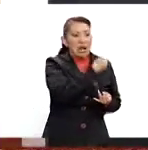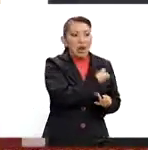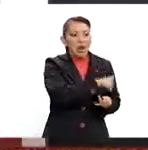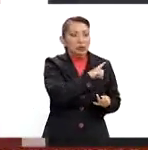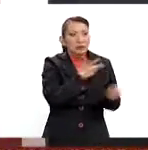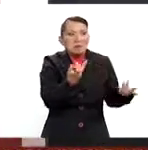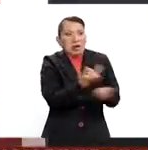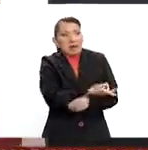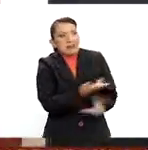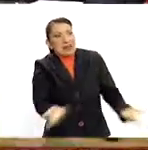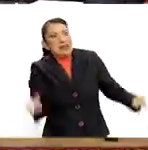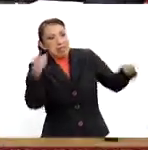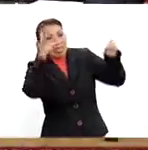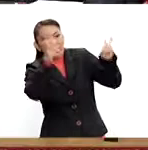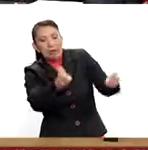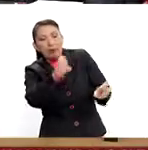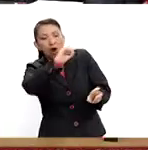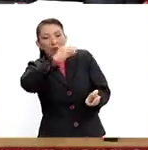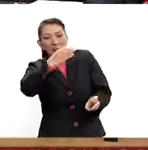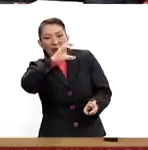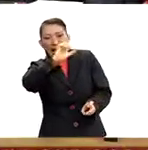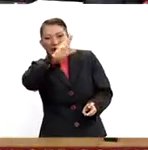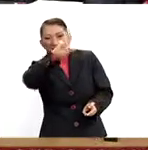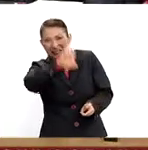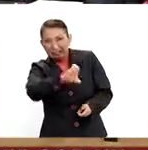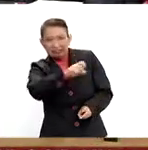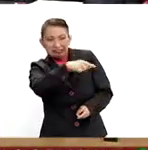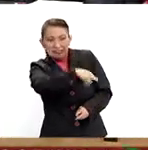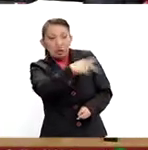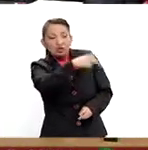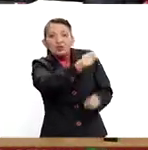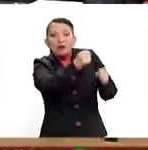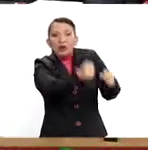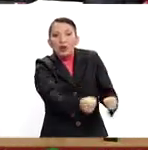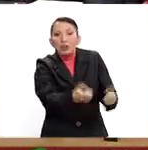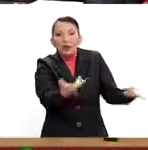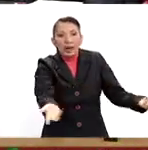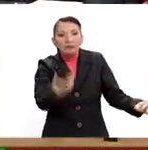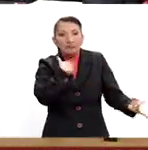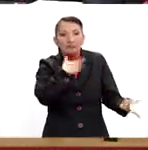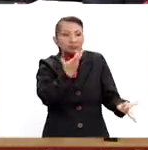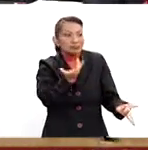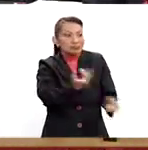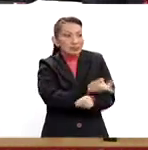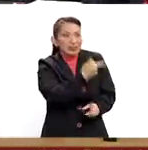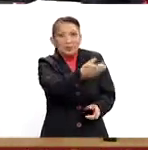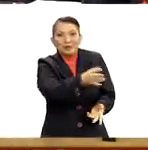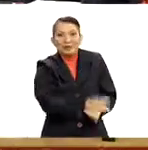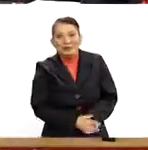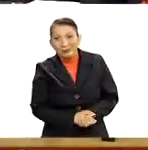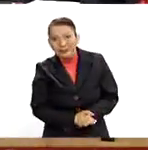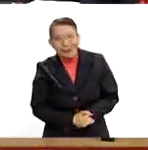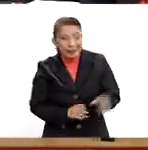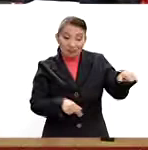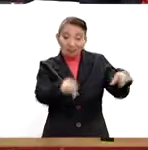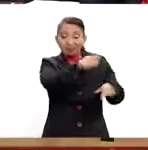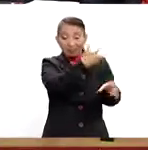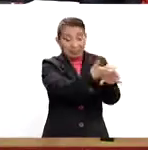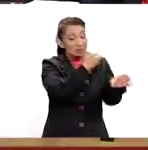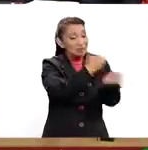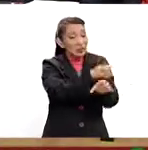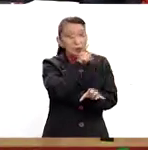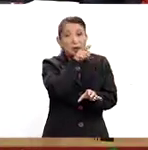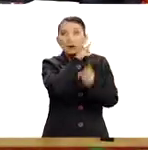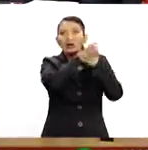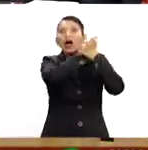claro, ¿no? Todo el tema del Obamacare y su seguridad como tal, o sea, claro, en términos generales. Oye, ¿no? Hay preocupación en